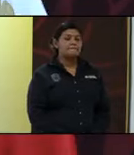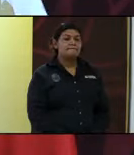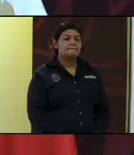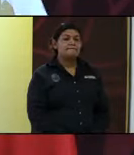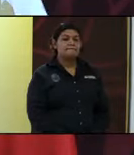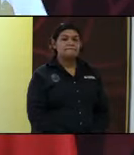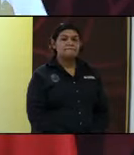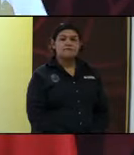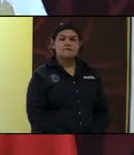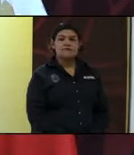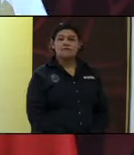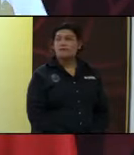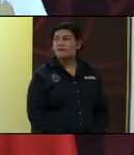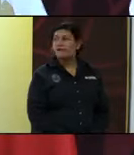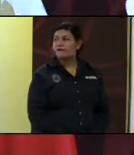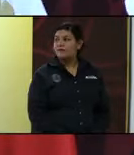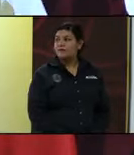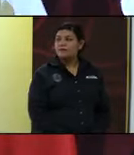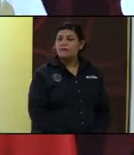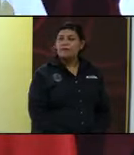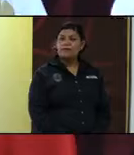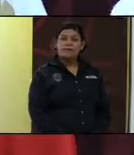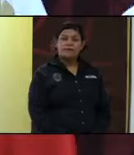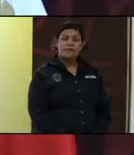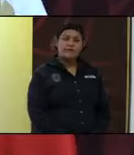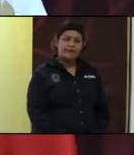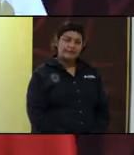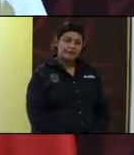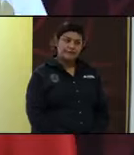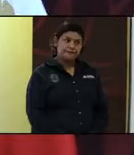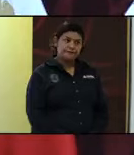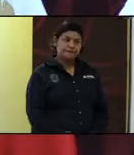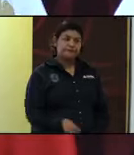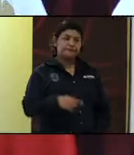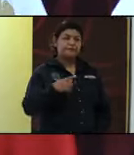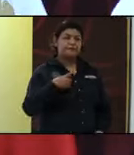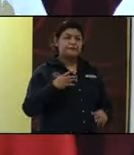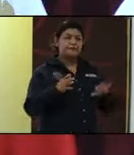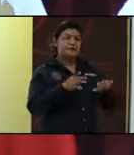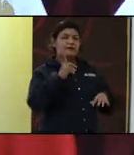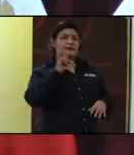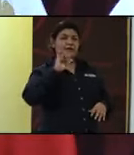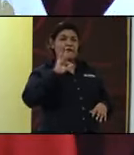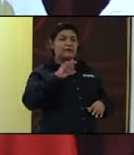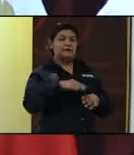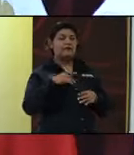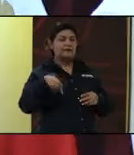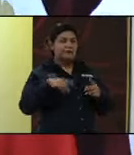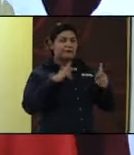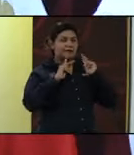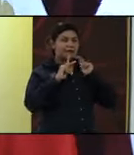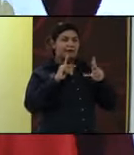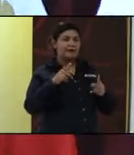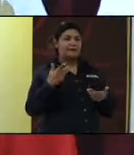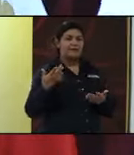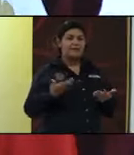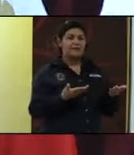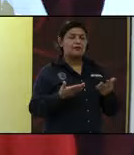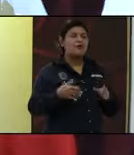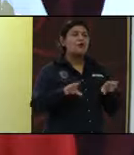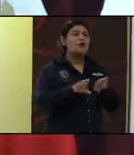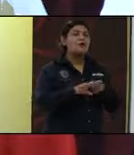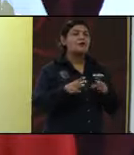bueno, a ver, córreme aquí, por favor. Les comentaba también que en esta parte del DIF, yo quisiera, amor, que platicaras, ¿no? Lo de cómo